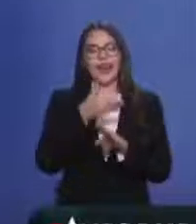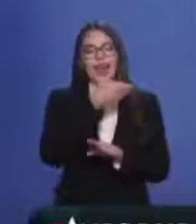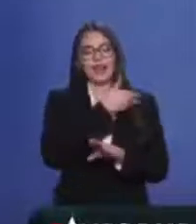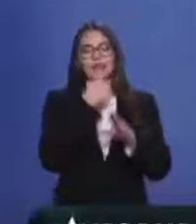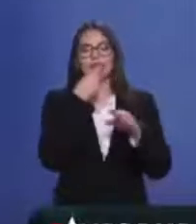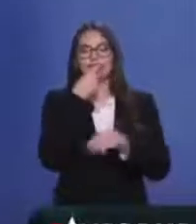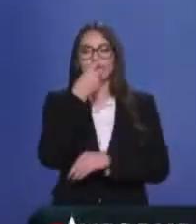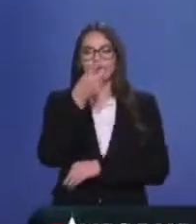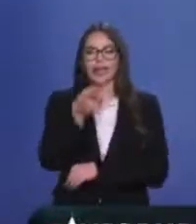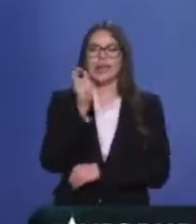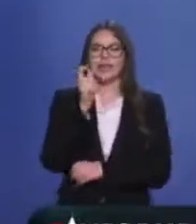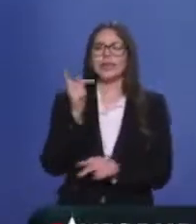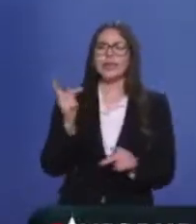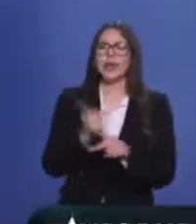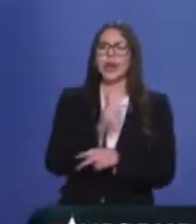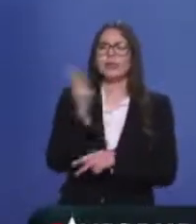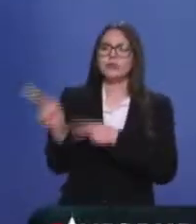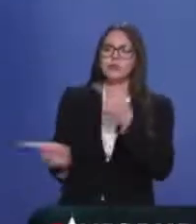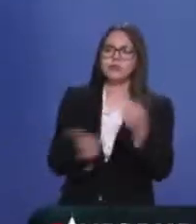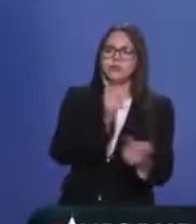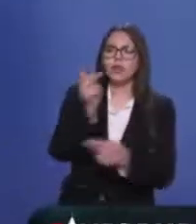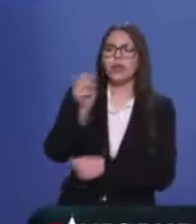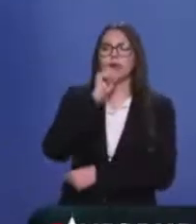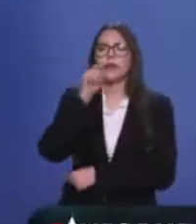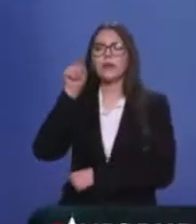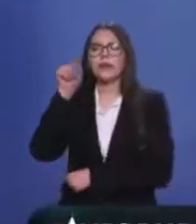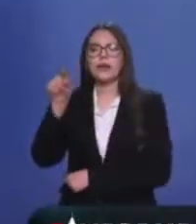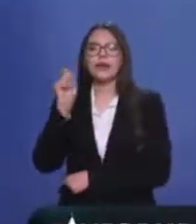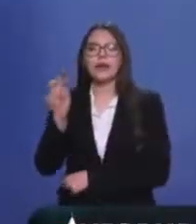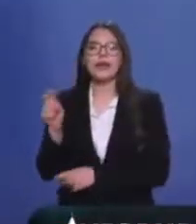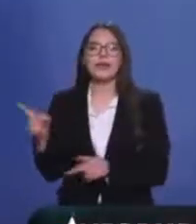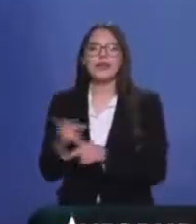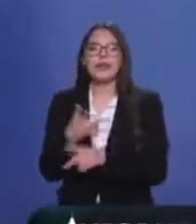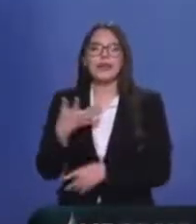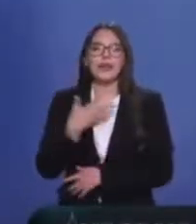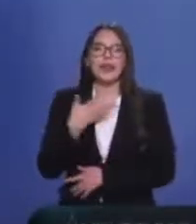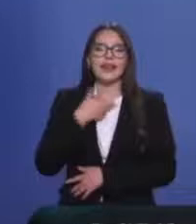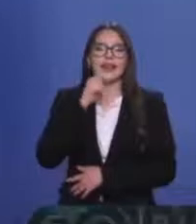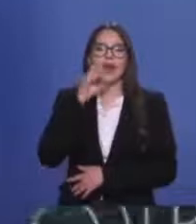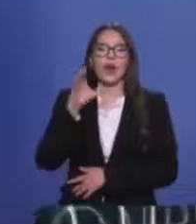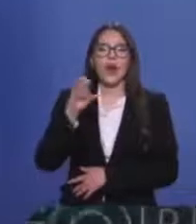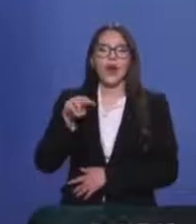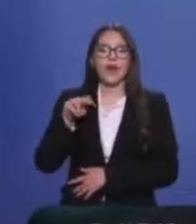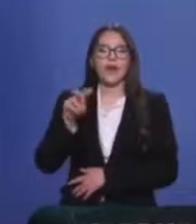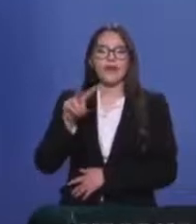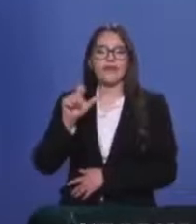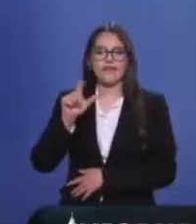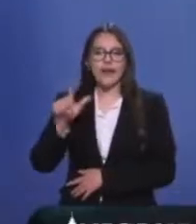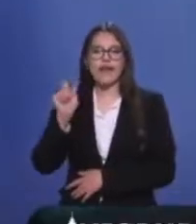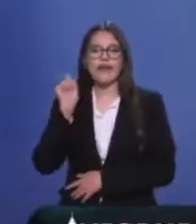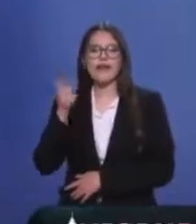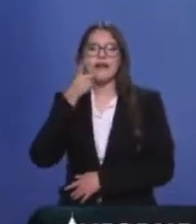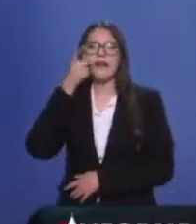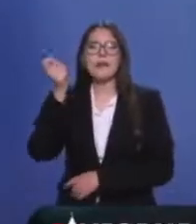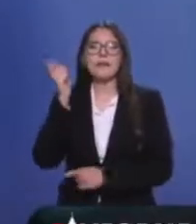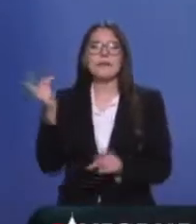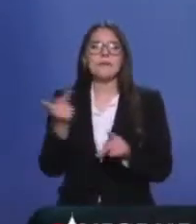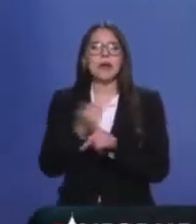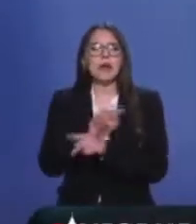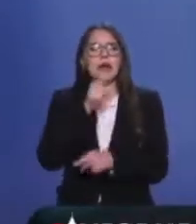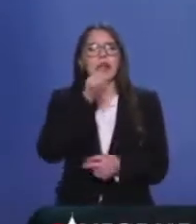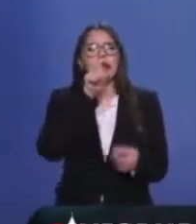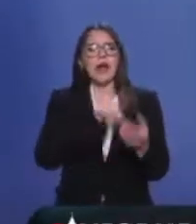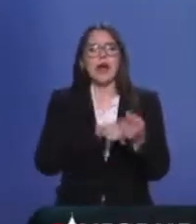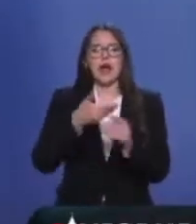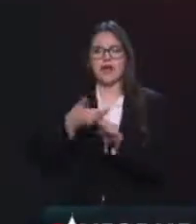Los resultados que arrojó la encuesta del Consejo Nacional de Evaluación de la Política de Desarrollo Social, el Coneval, sobre el comportamiento de la pobreza en los últimos